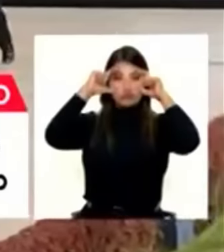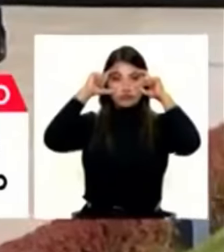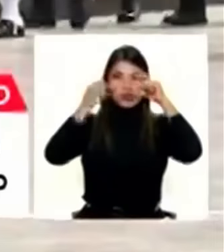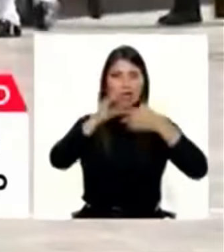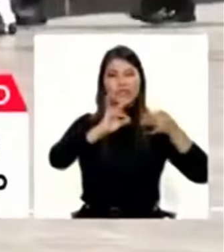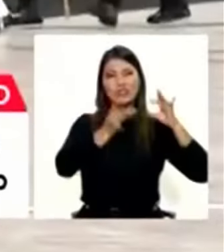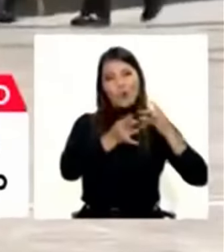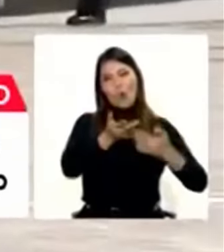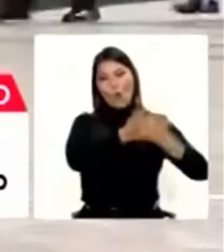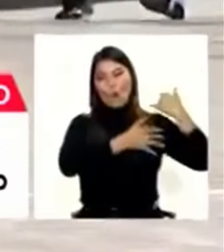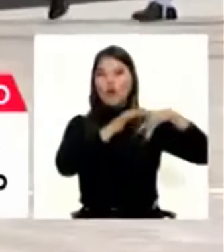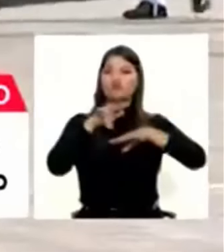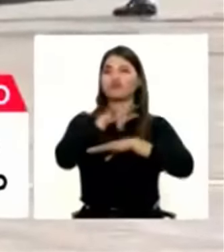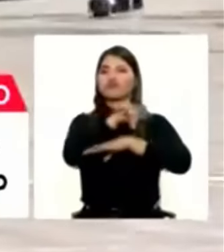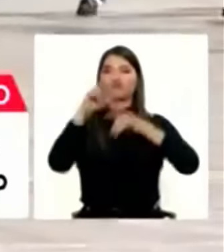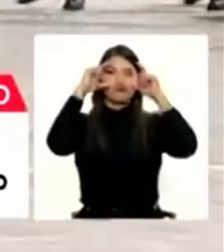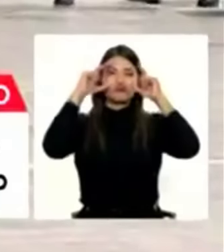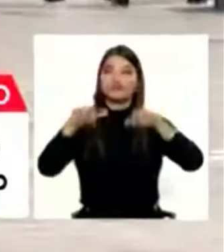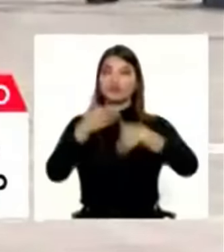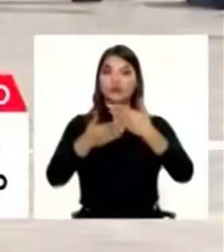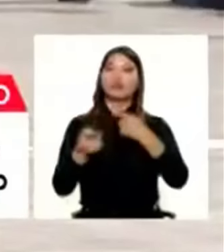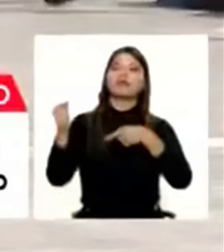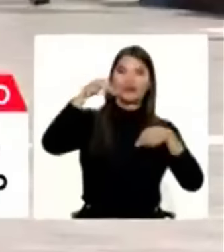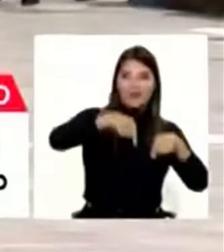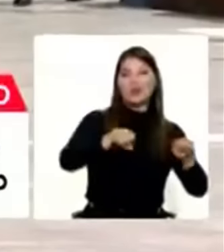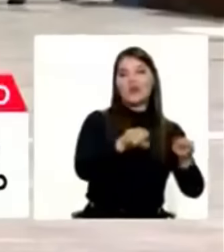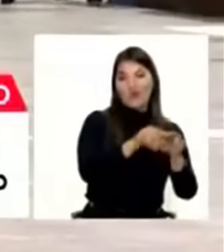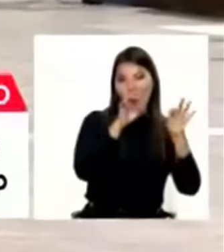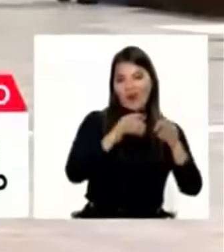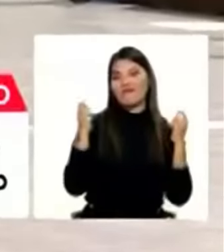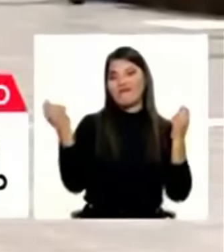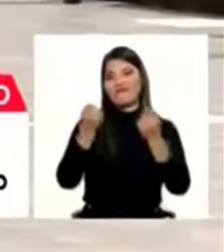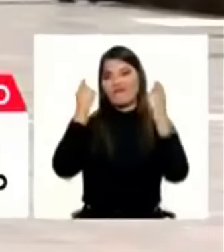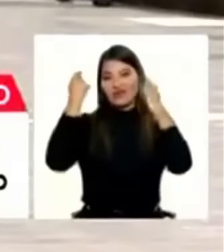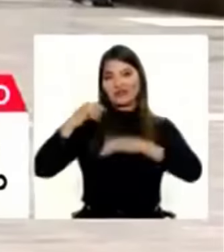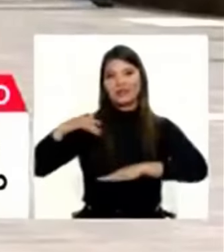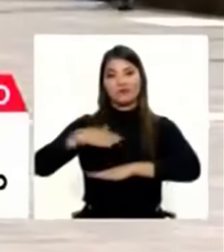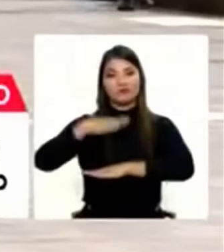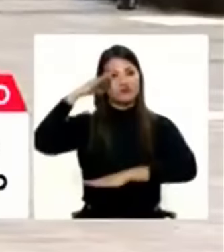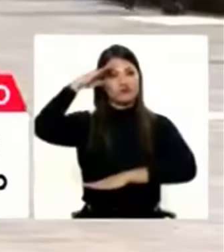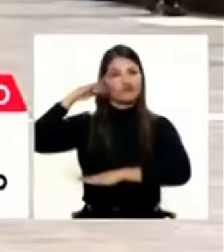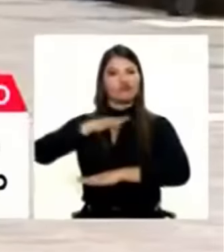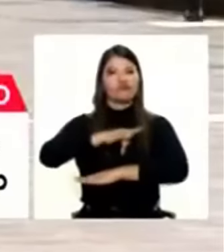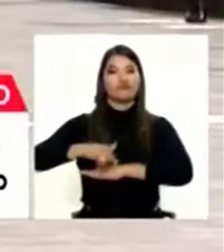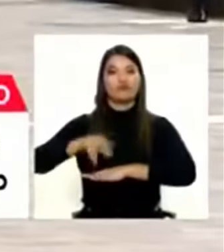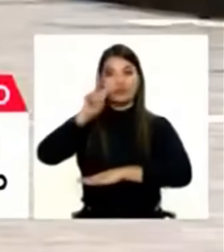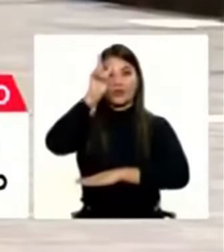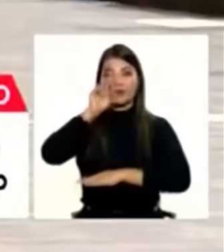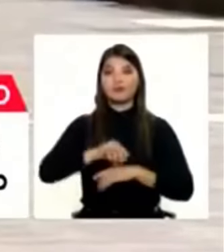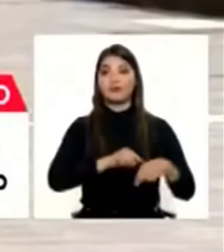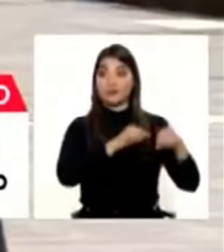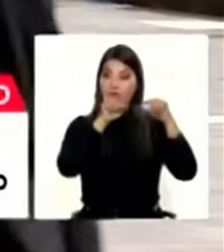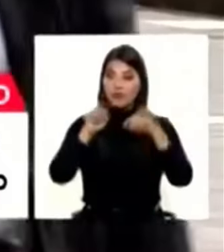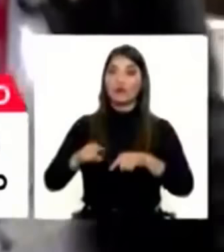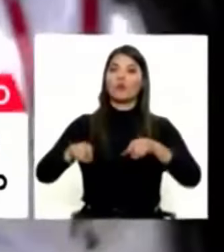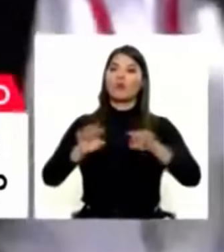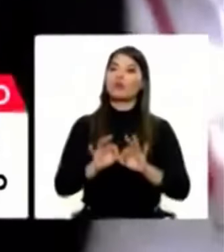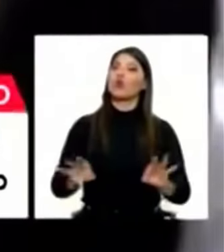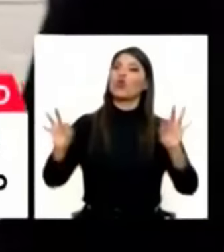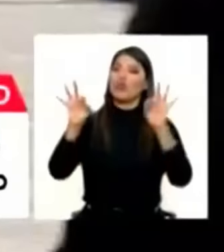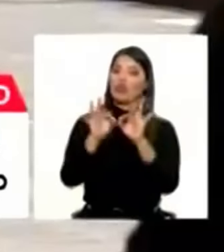también se celebra el Día de la Fuerza Aérea del Perú. Hasta este lugar han llegado para participar de esta